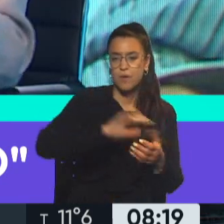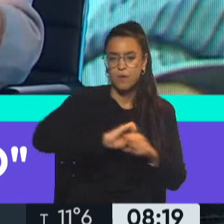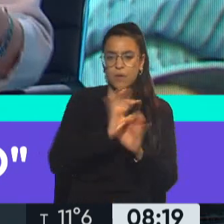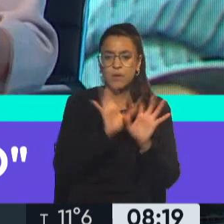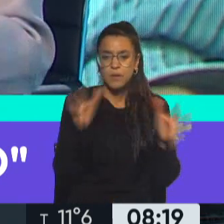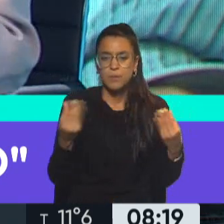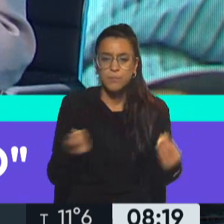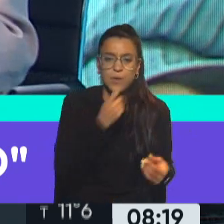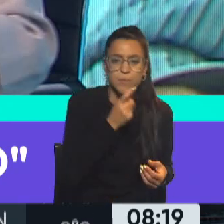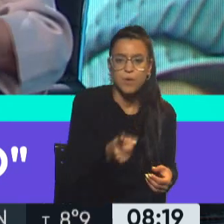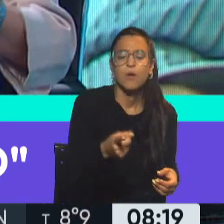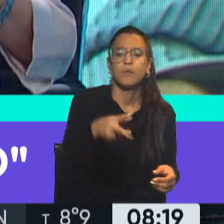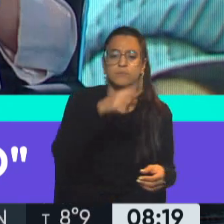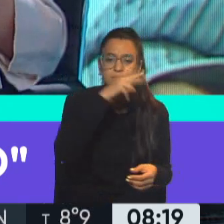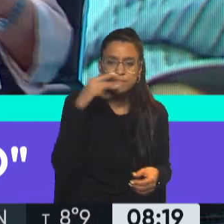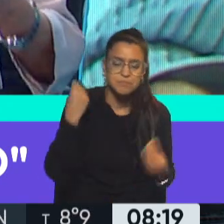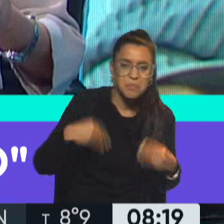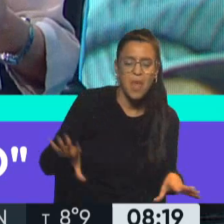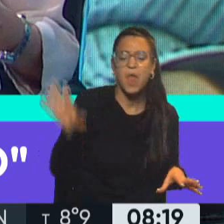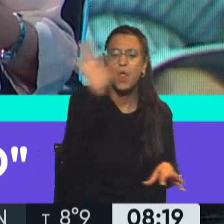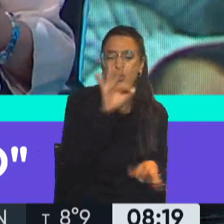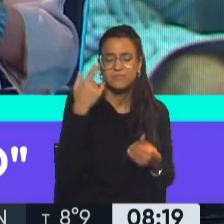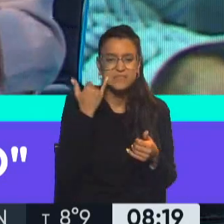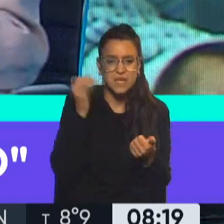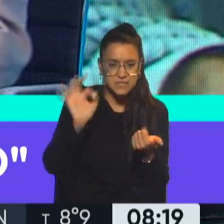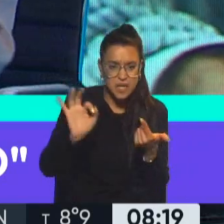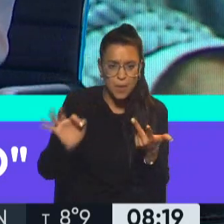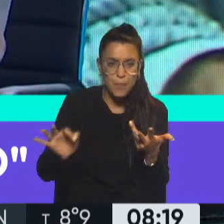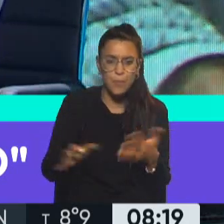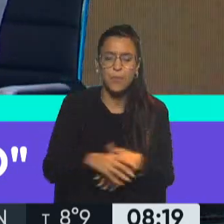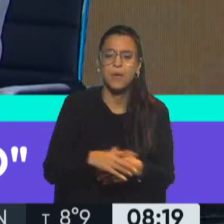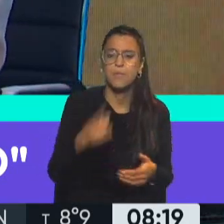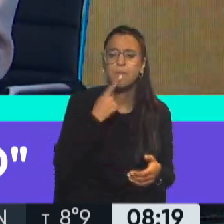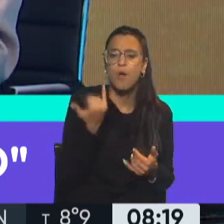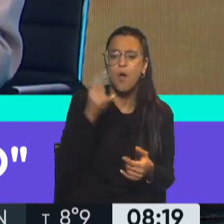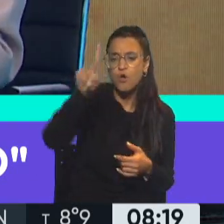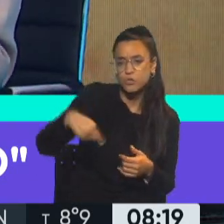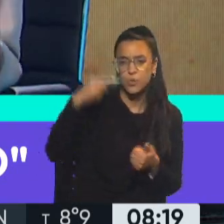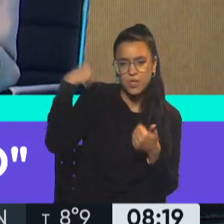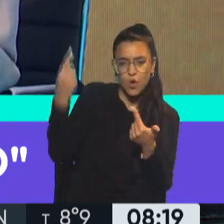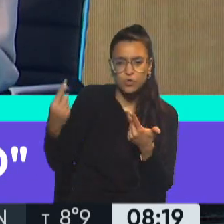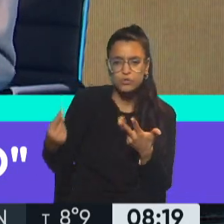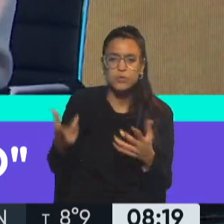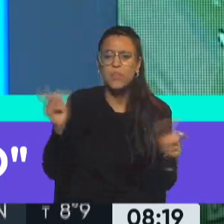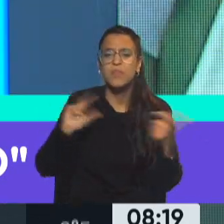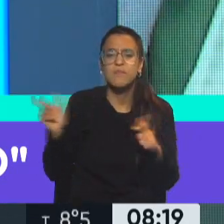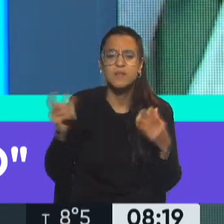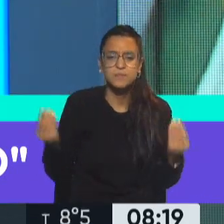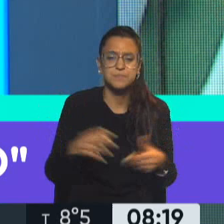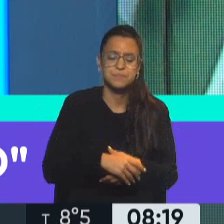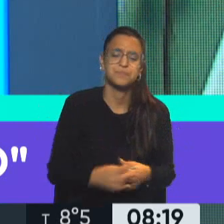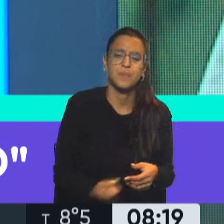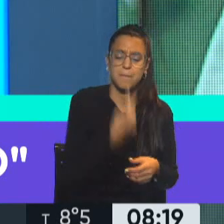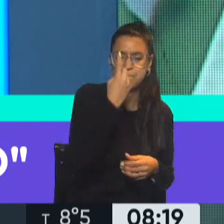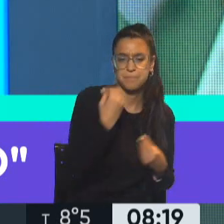pandemia de, por ejemplo, pérdida de olfato, de lo que ya sabemos, pero también hay otras consecuencias. ¿En qué se diferencian? Sí, en